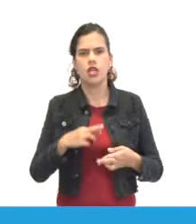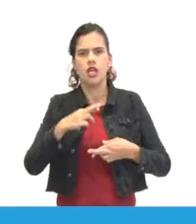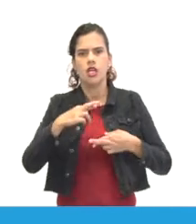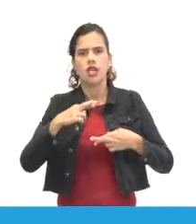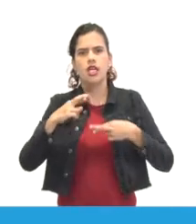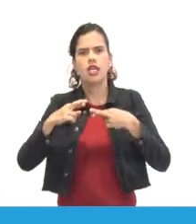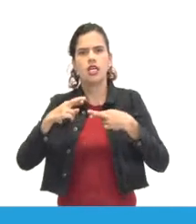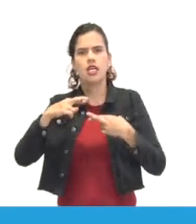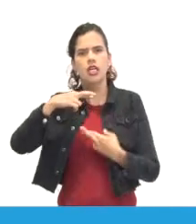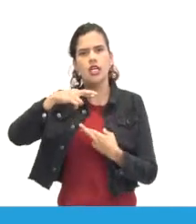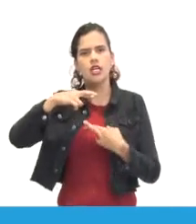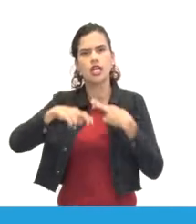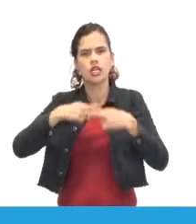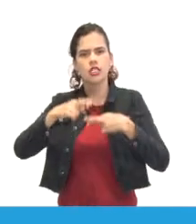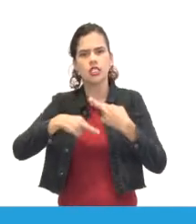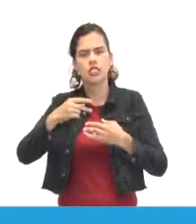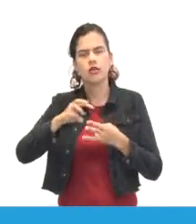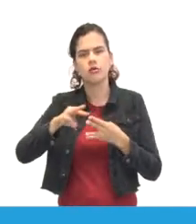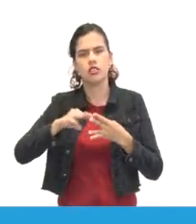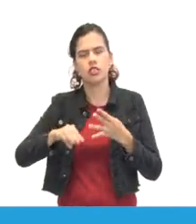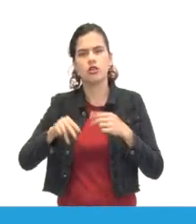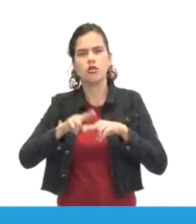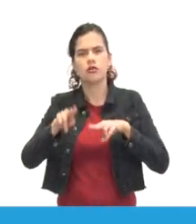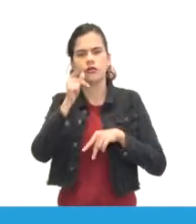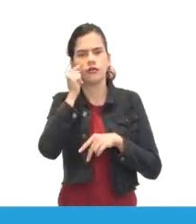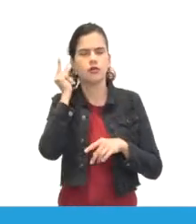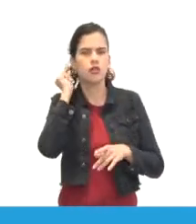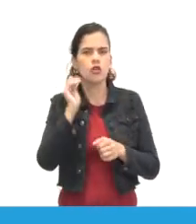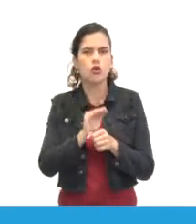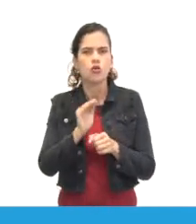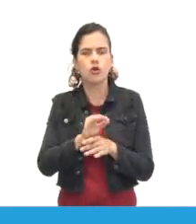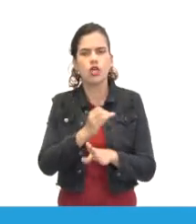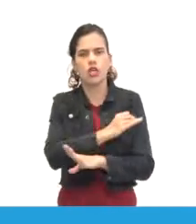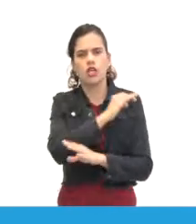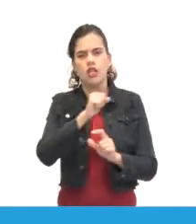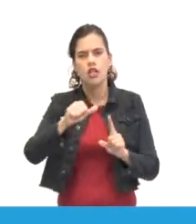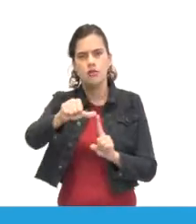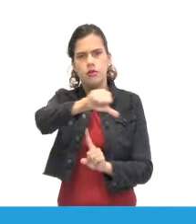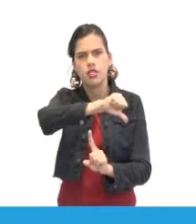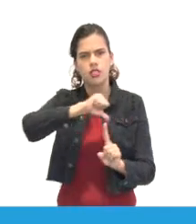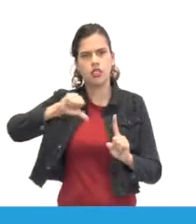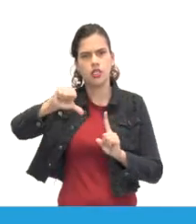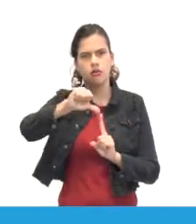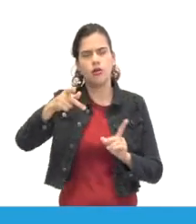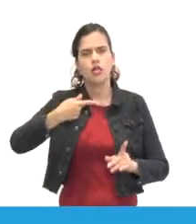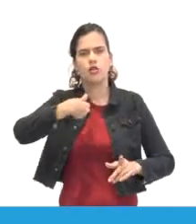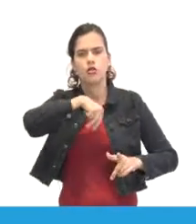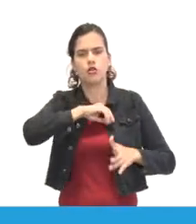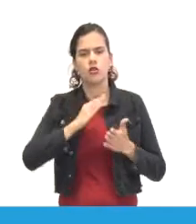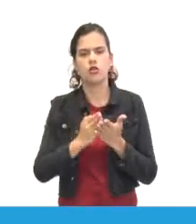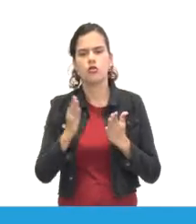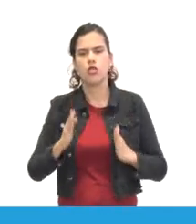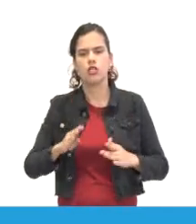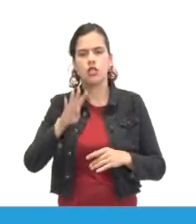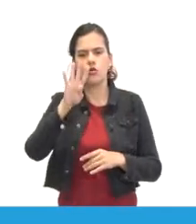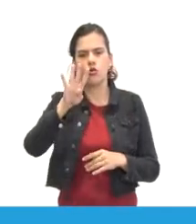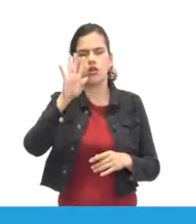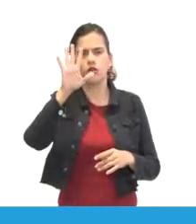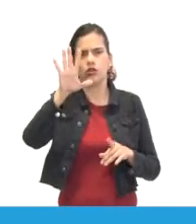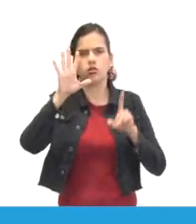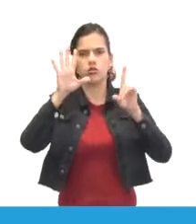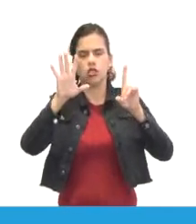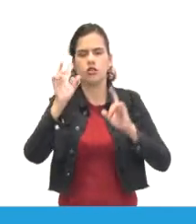los materiales. Los niños y niñas cuidan el ambiente. Y para nuestros estudiantes de cuarto, quinto y sexto